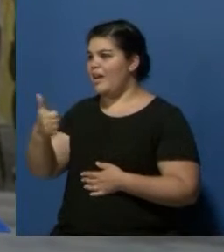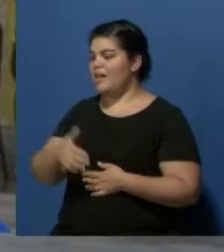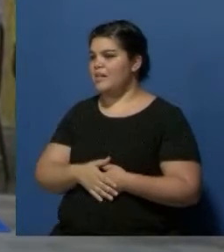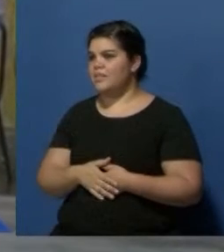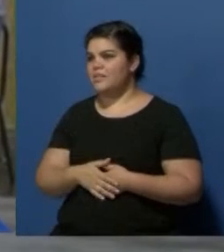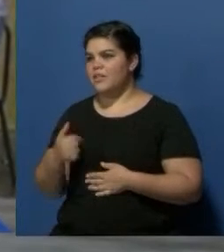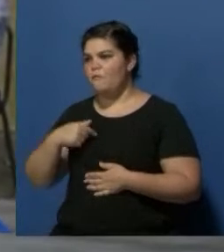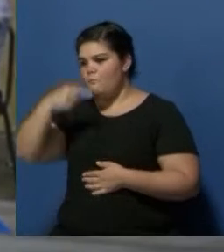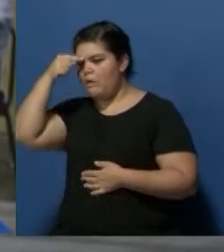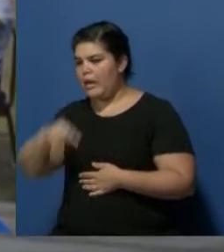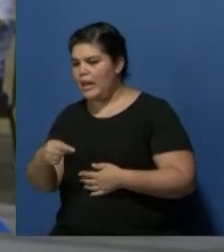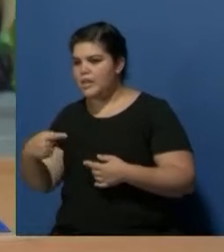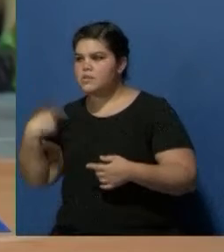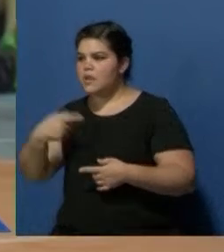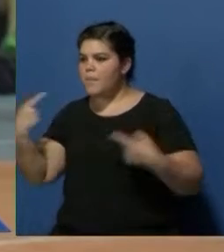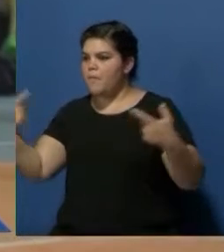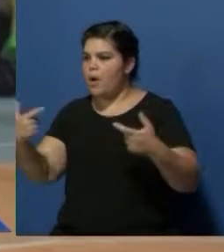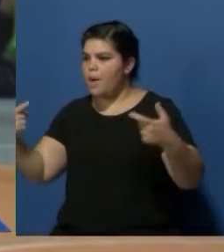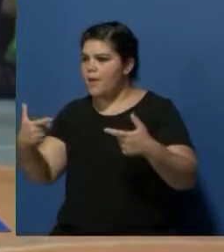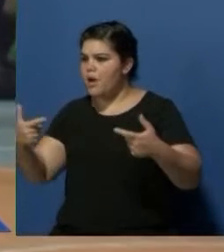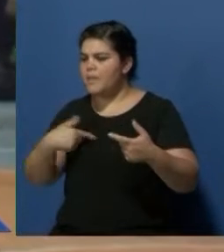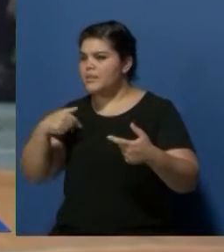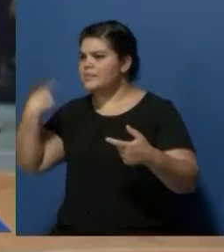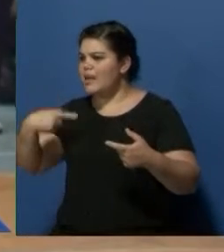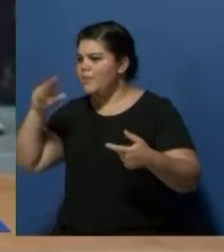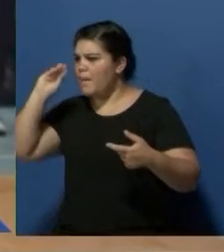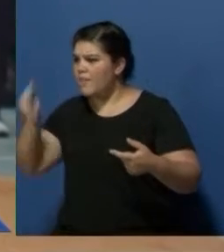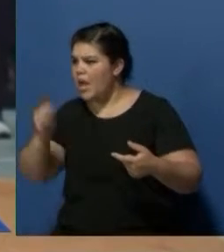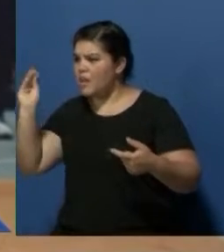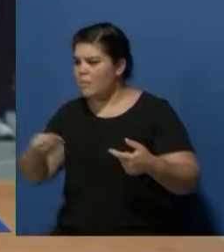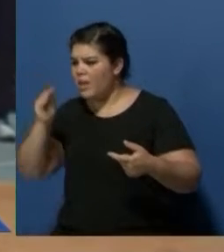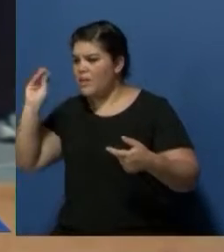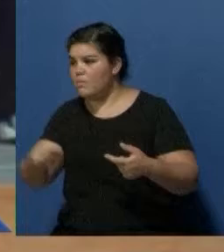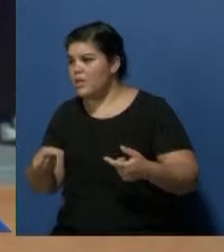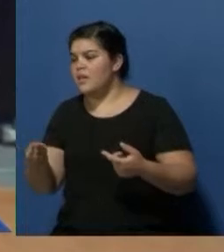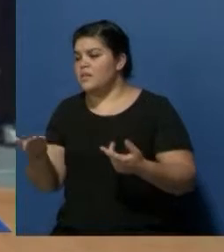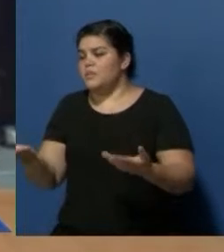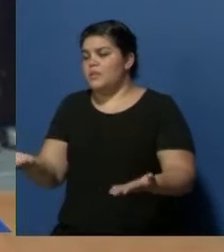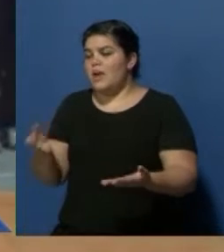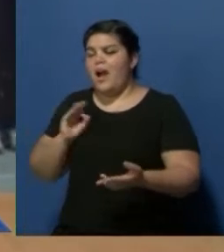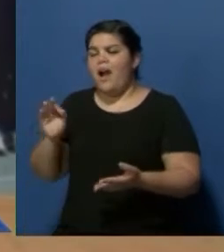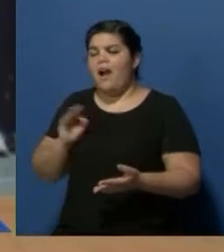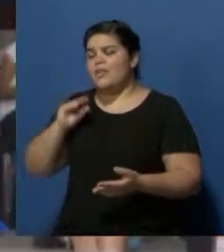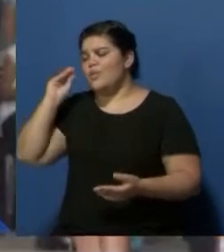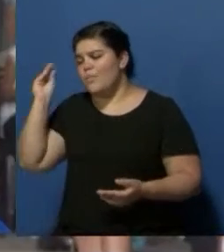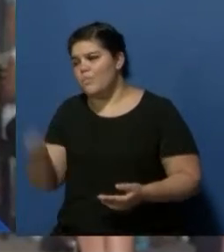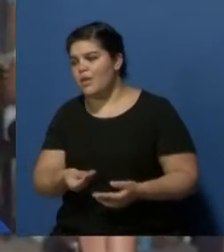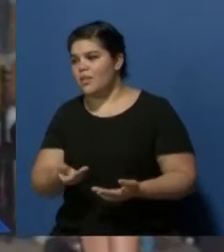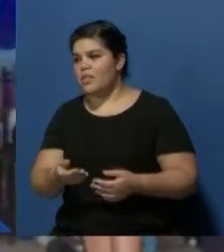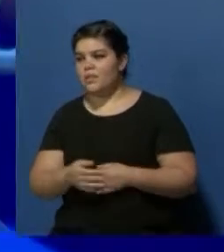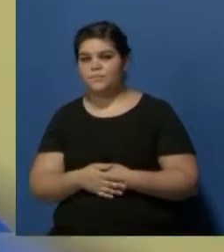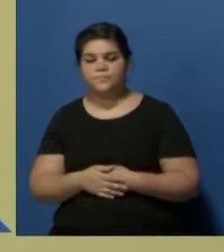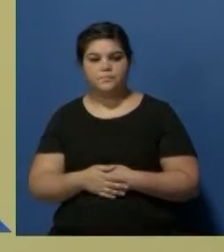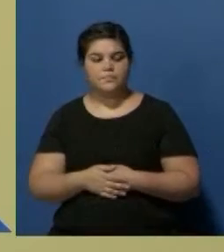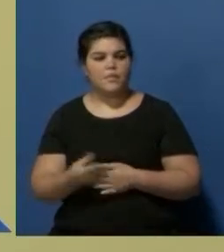Demasiadas para mi gusto, que nos quedamos con el gusto amargo durante varios años. La verdad que han sido varios años. Contame cómo fue